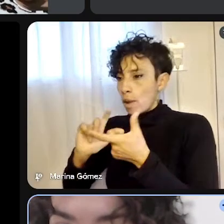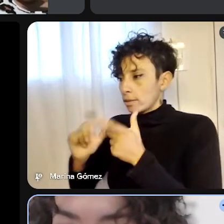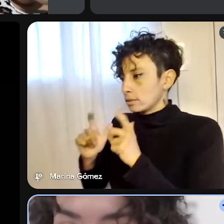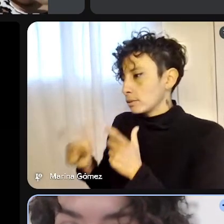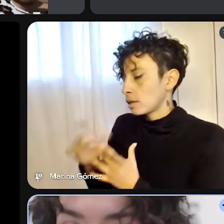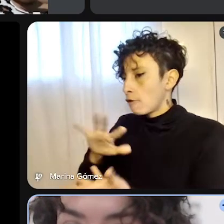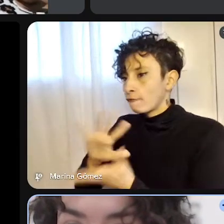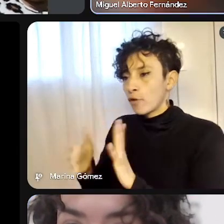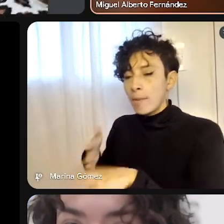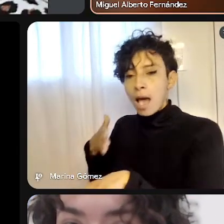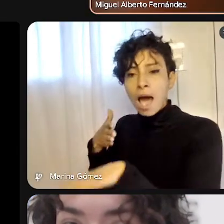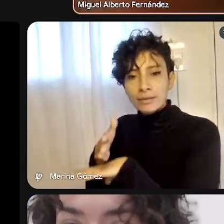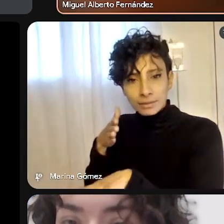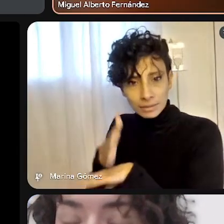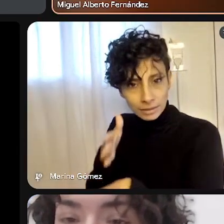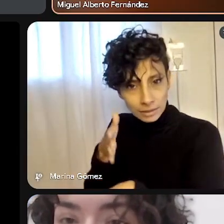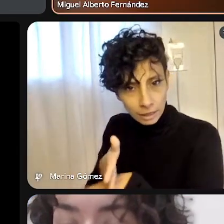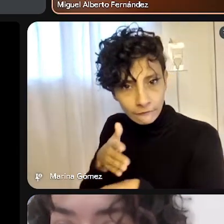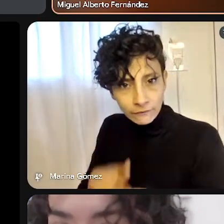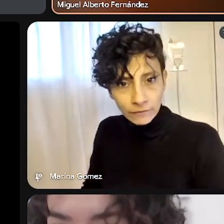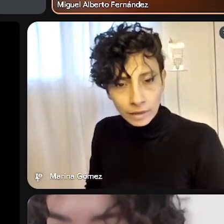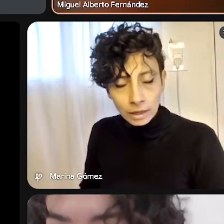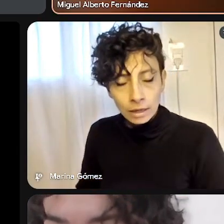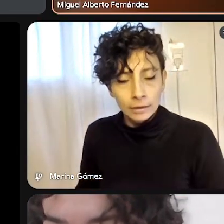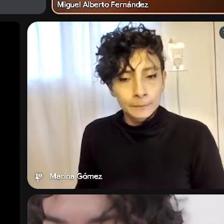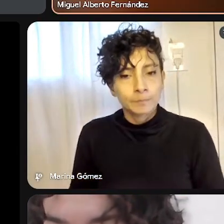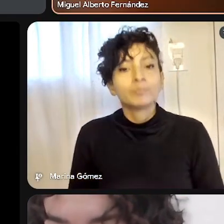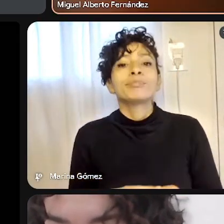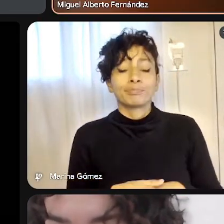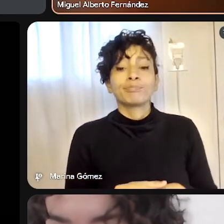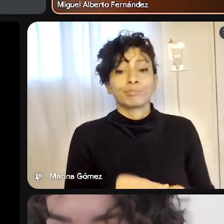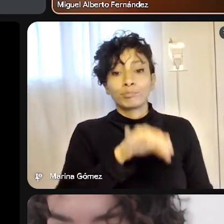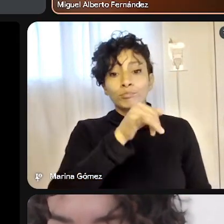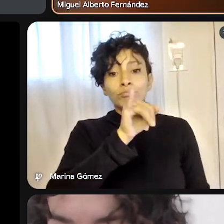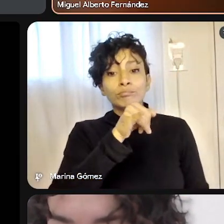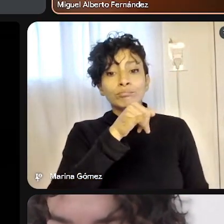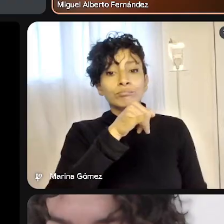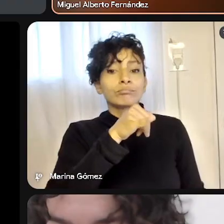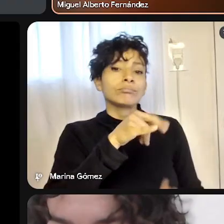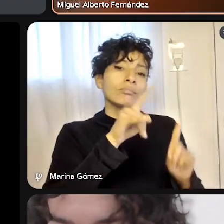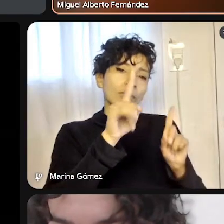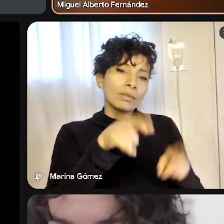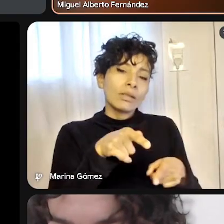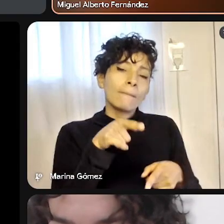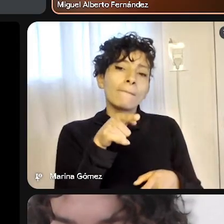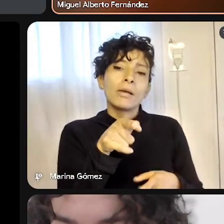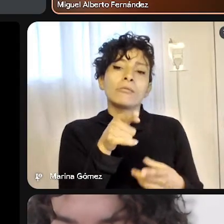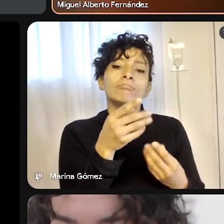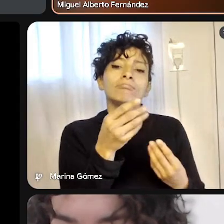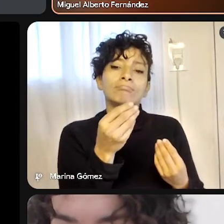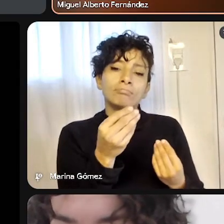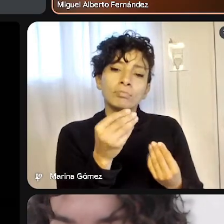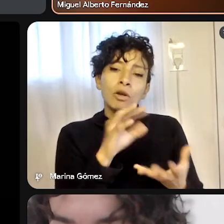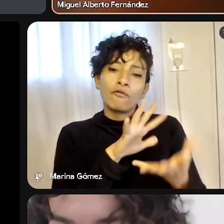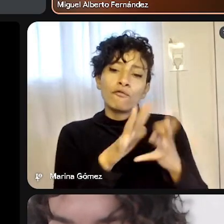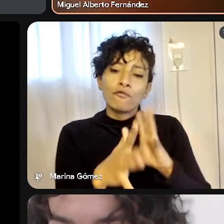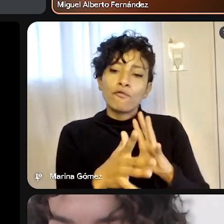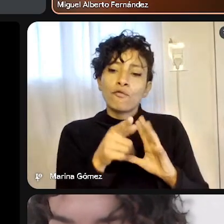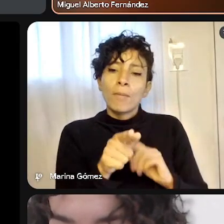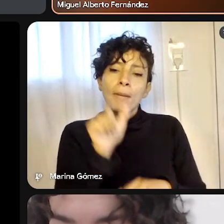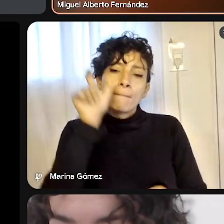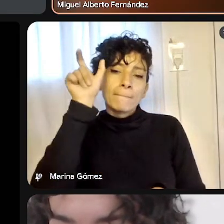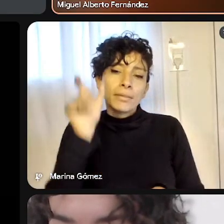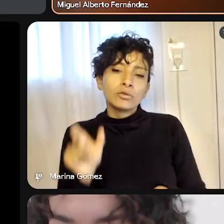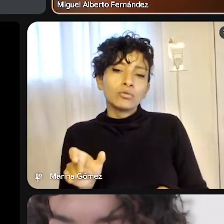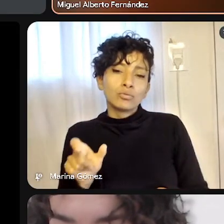diferencias. Sí, en ese caso también la facilidad que tienen las